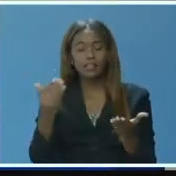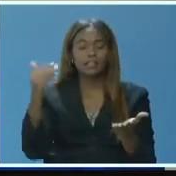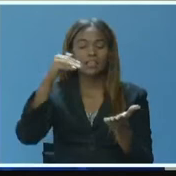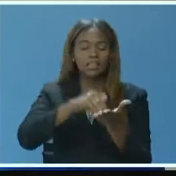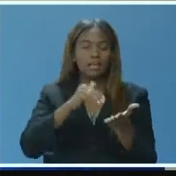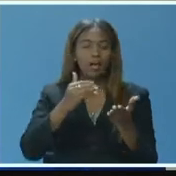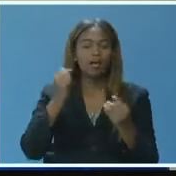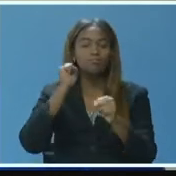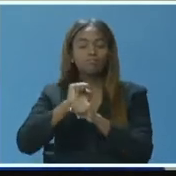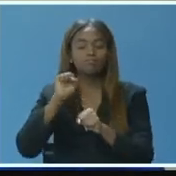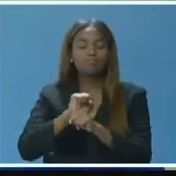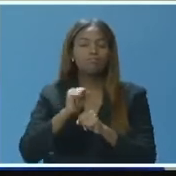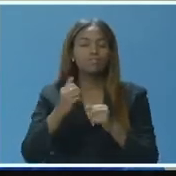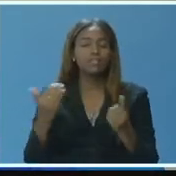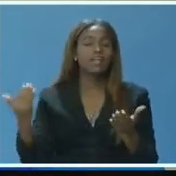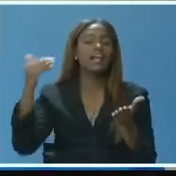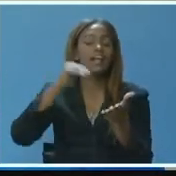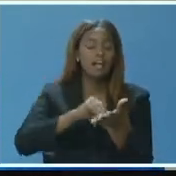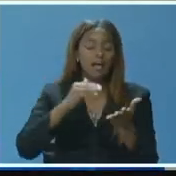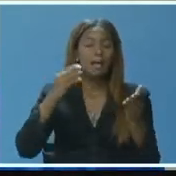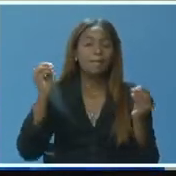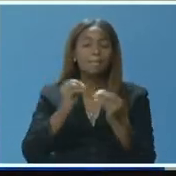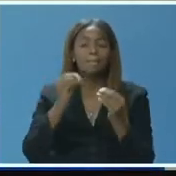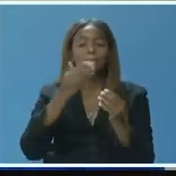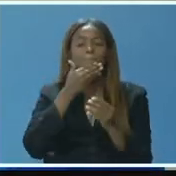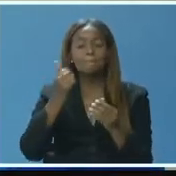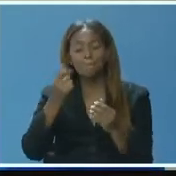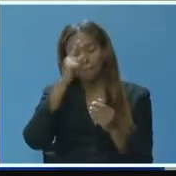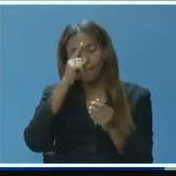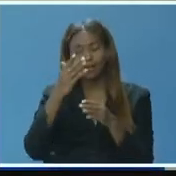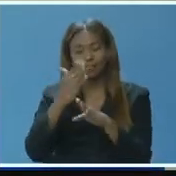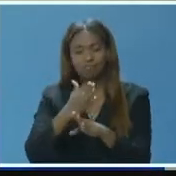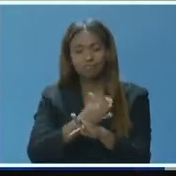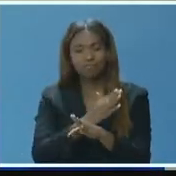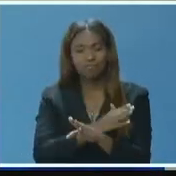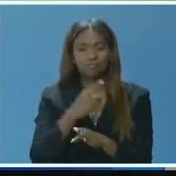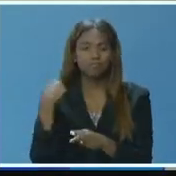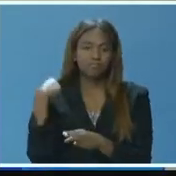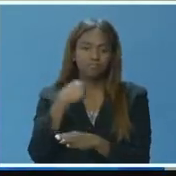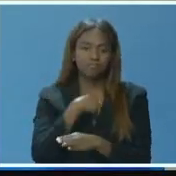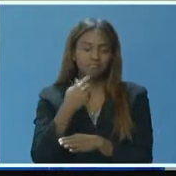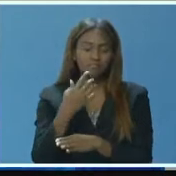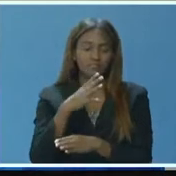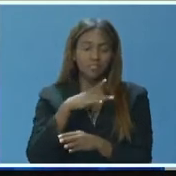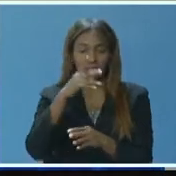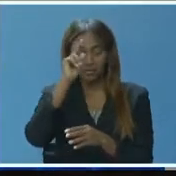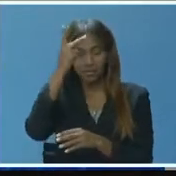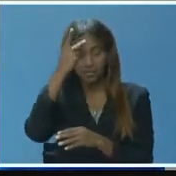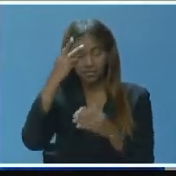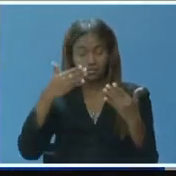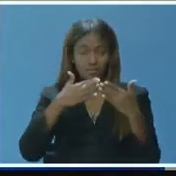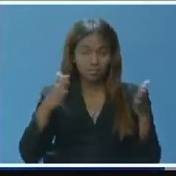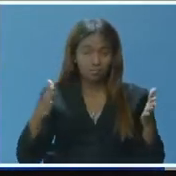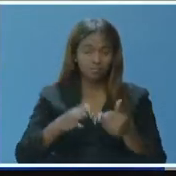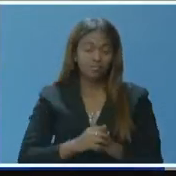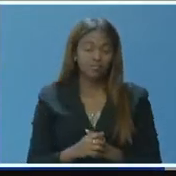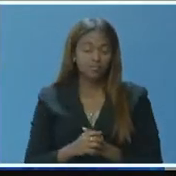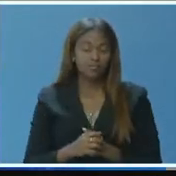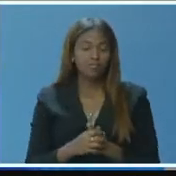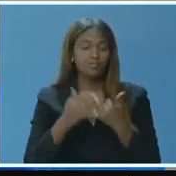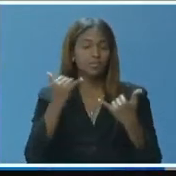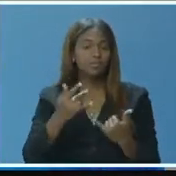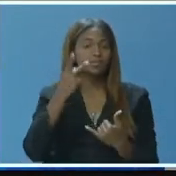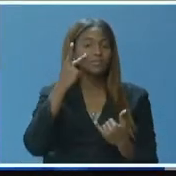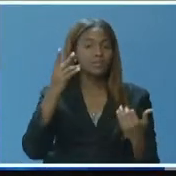de reconvertirnos, de relanzarnos y sobre todo de recuperar nuestro sitial en las políticas públicas. Hoy, viendo todas